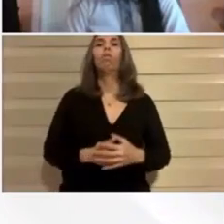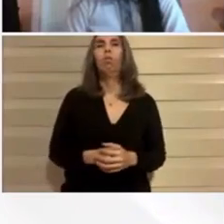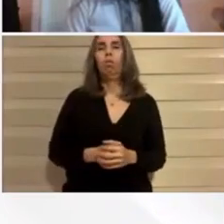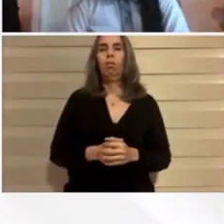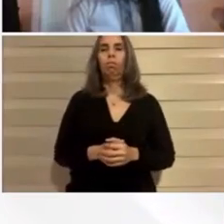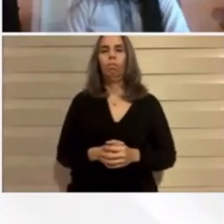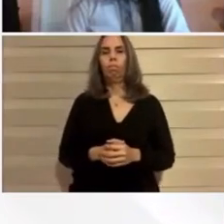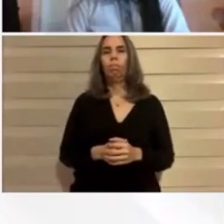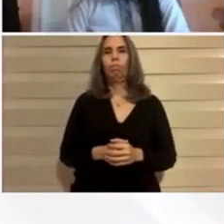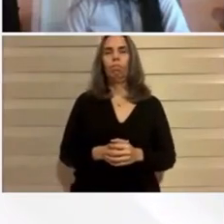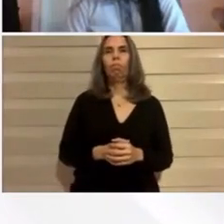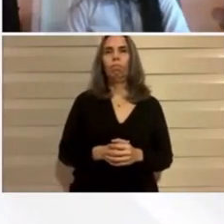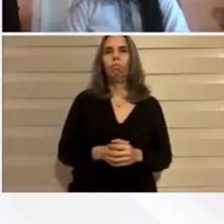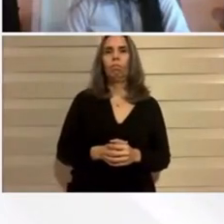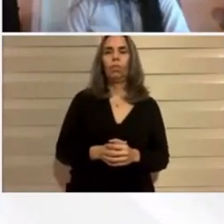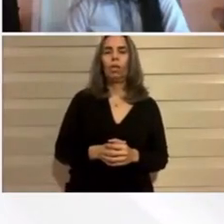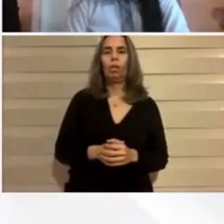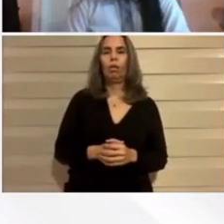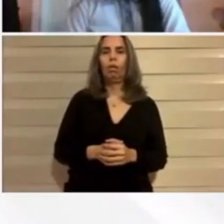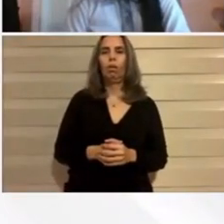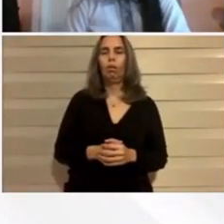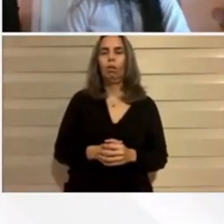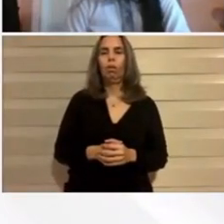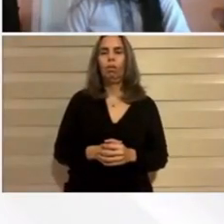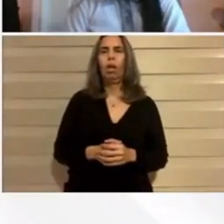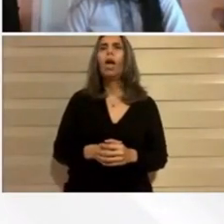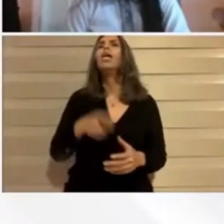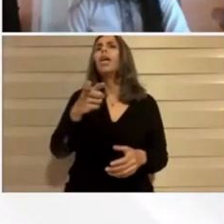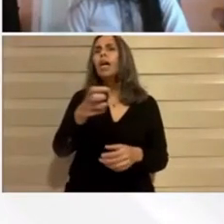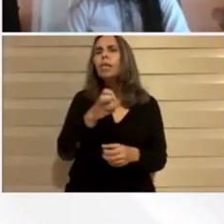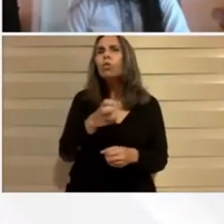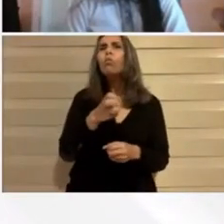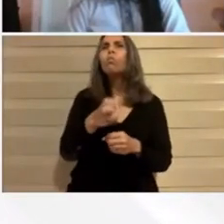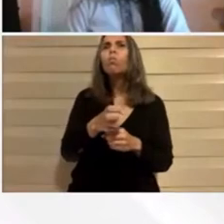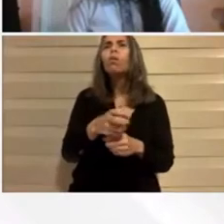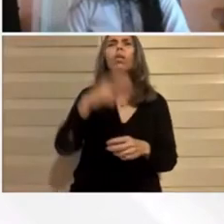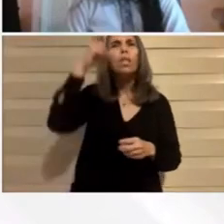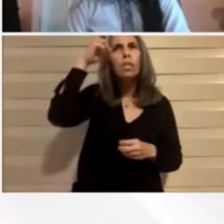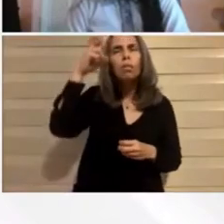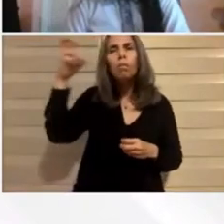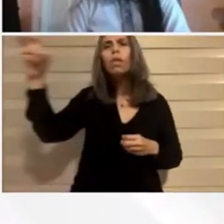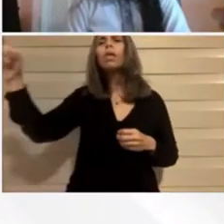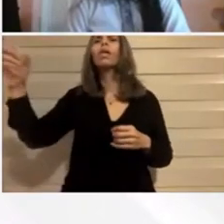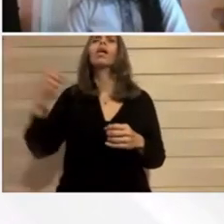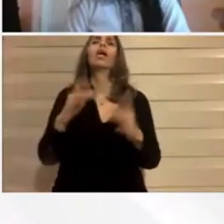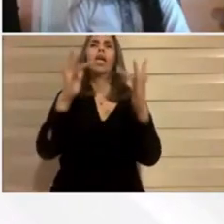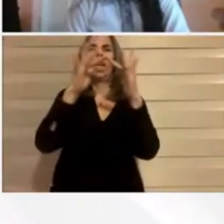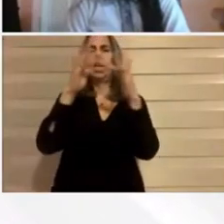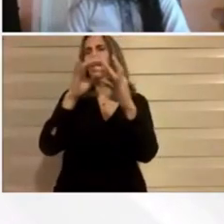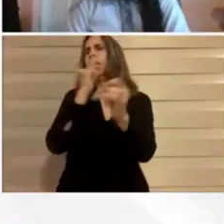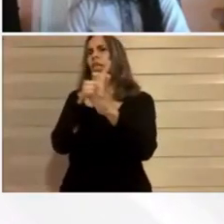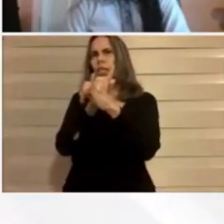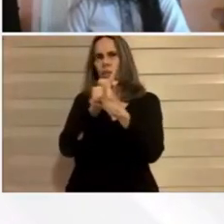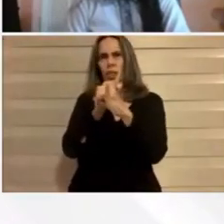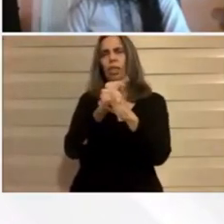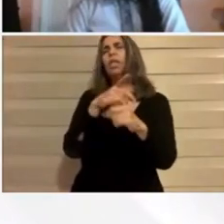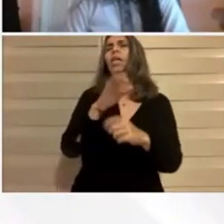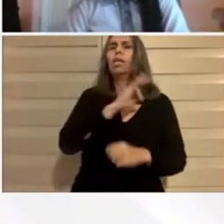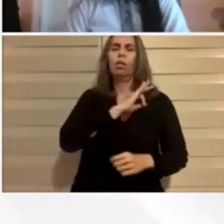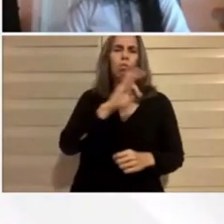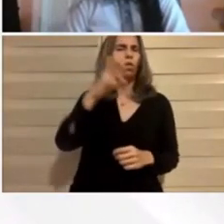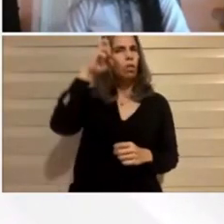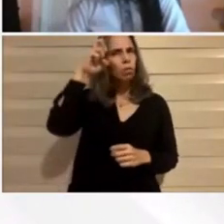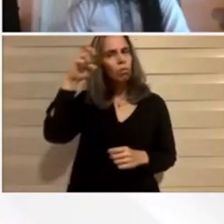maravillosa oportunidad de transitar por otras experiencias, pero no siempre fue así. Y yo pienso que es muy importante